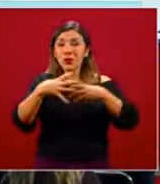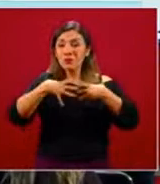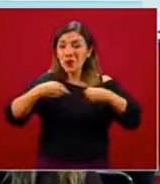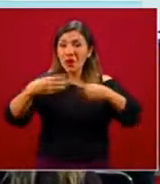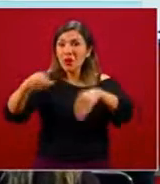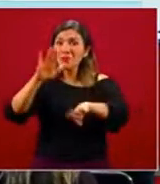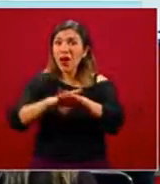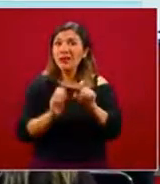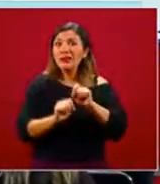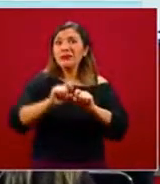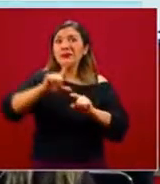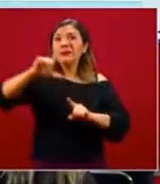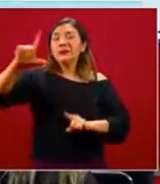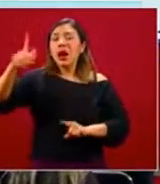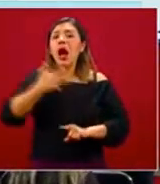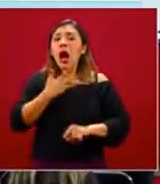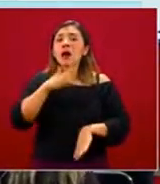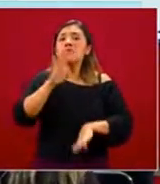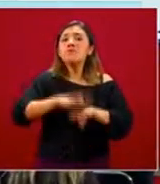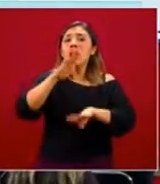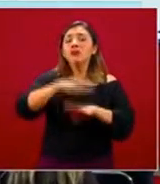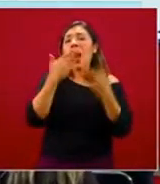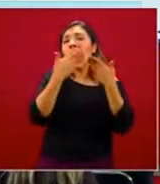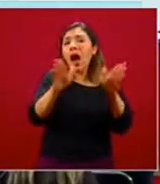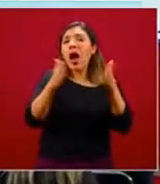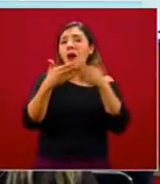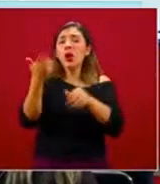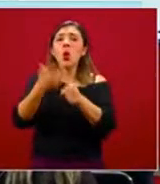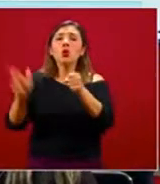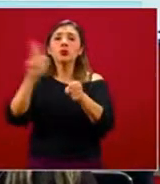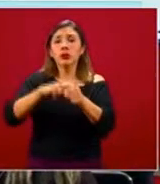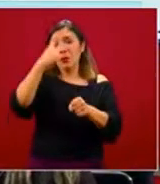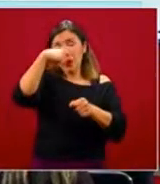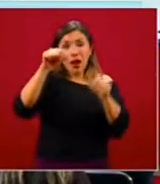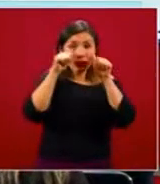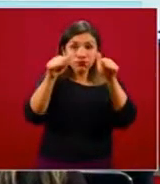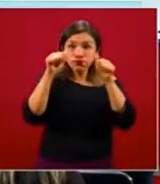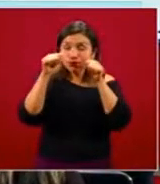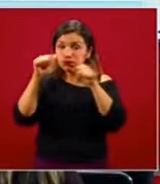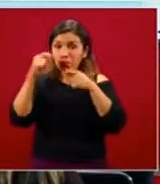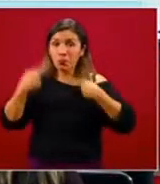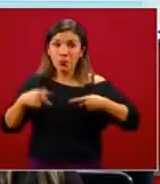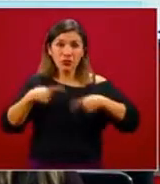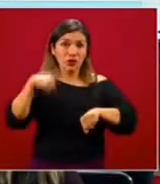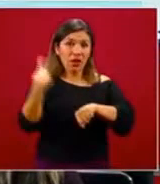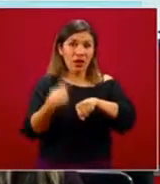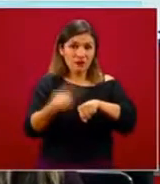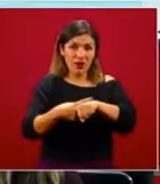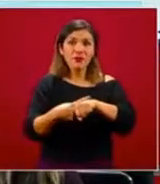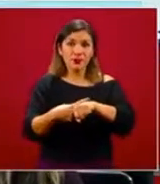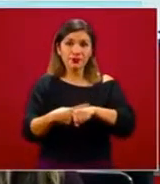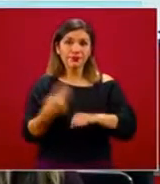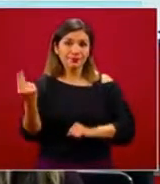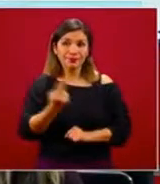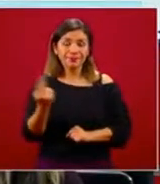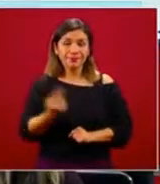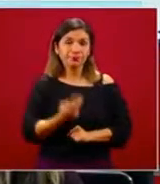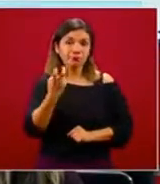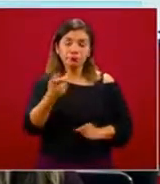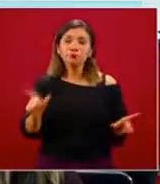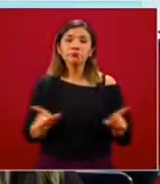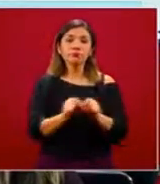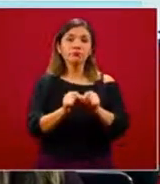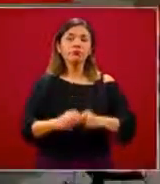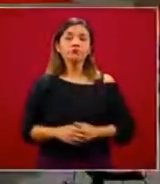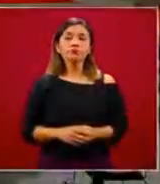continuado their notice creciendo, to se the han network, habilitado and we más can see unidades how hospitalarias para poder dar la these atención hospital a units las personas have que así lo been requieren. Sería la actualización